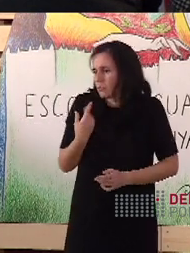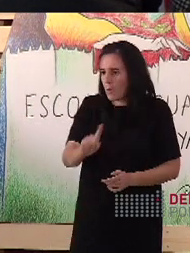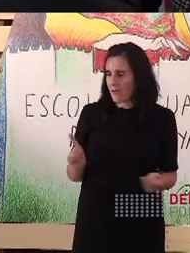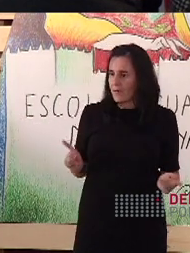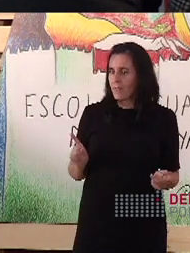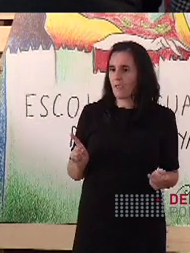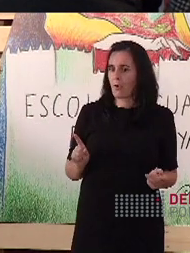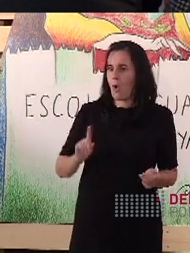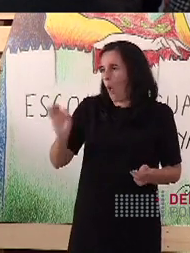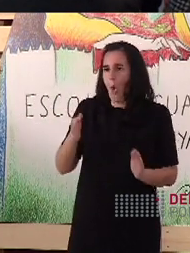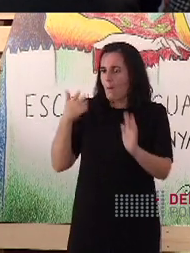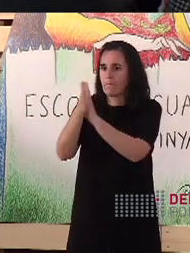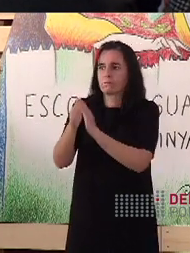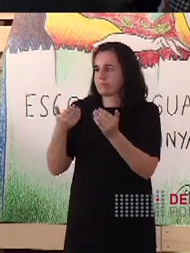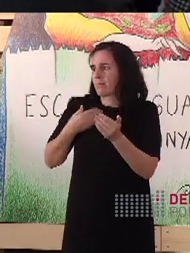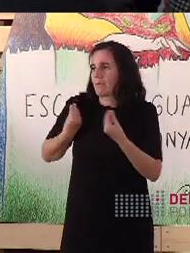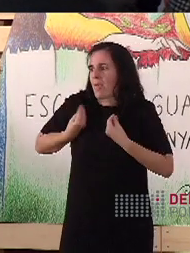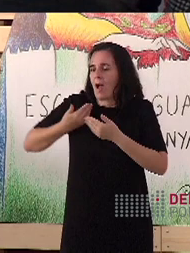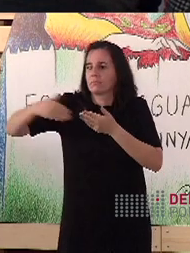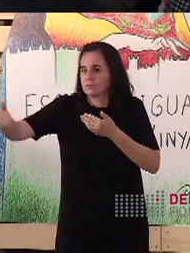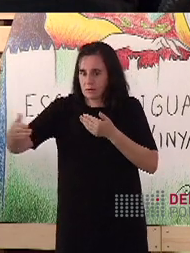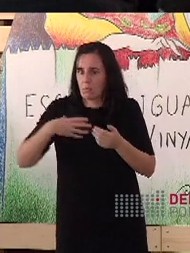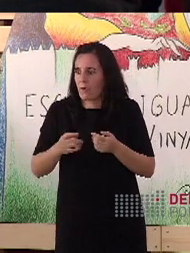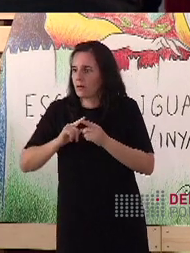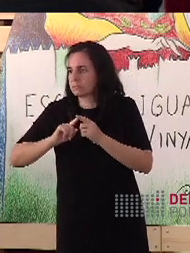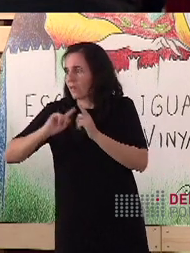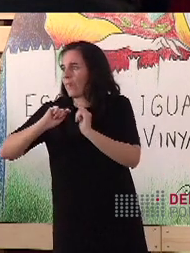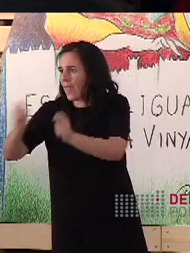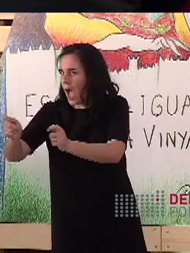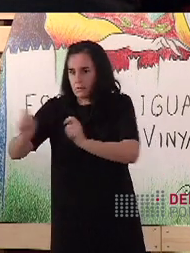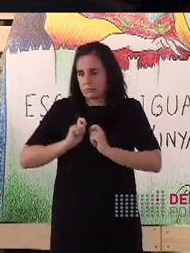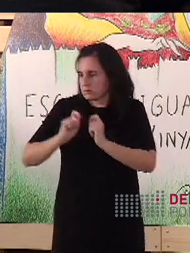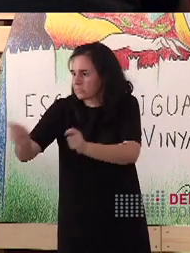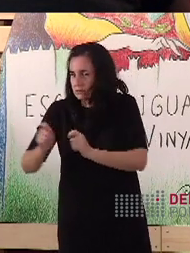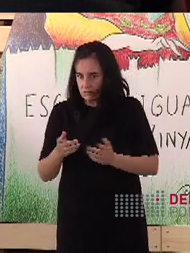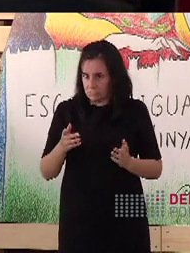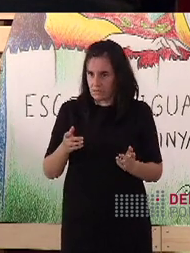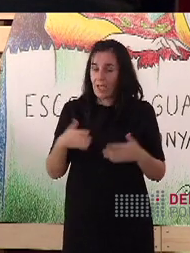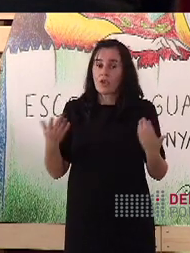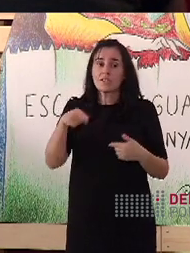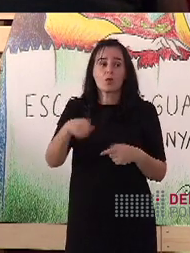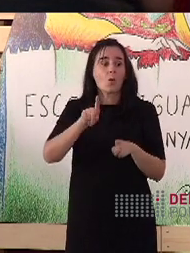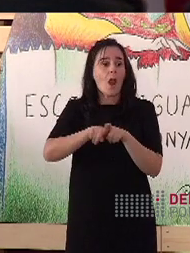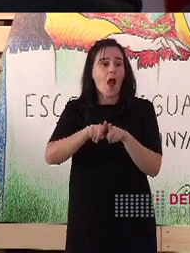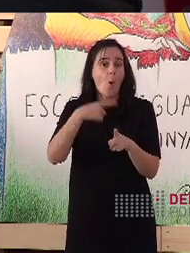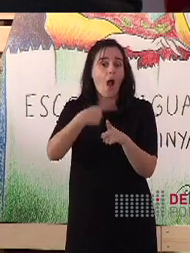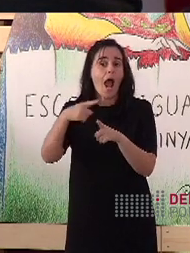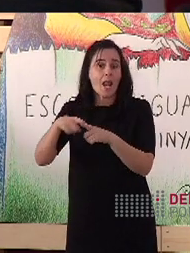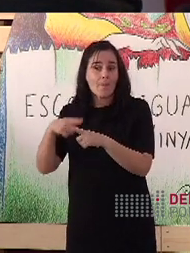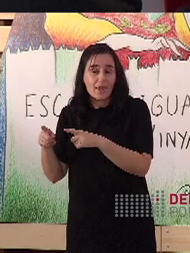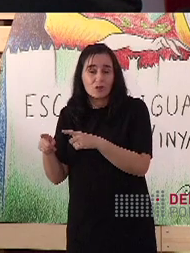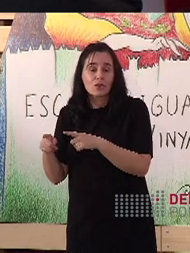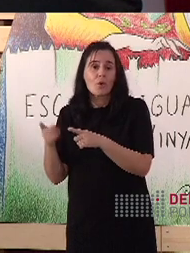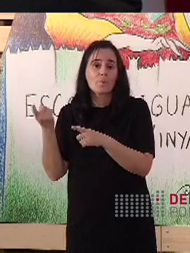de 5 minutos, quizá te lo quito. O para el resto de mi vida. Y entonces, ese es un elemento que para trabajar con un material, por decirlo de algún conceptual,